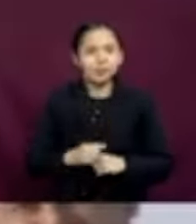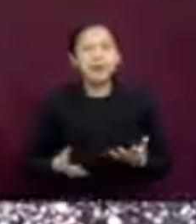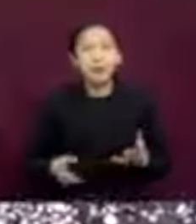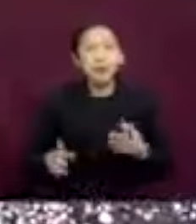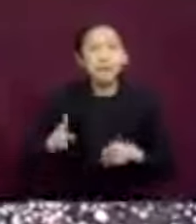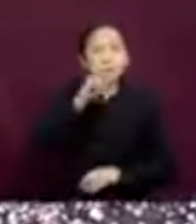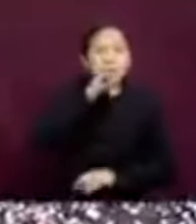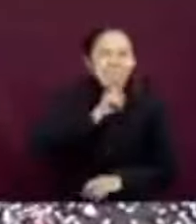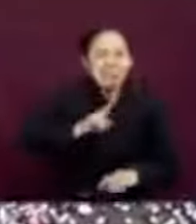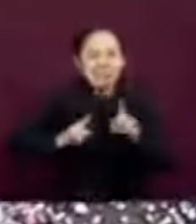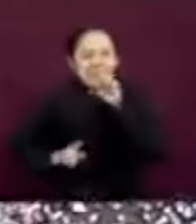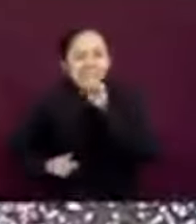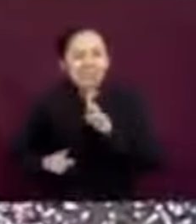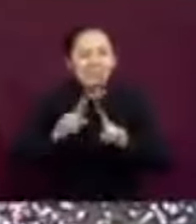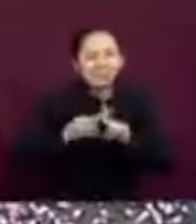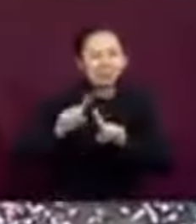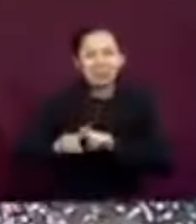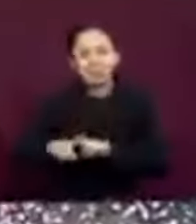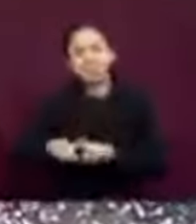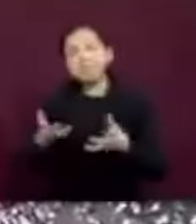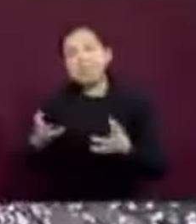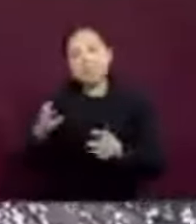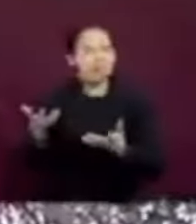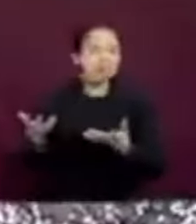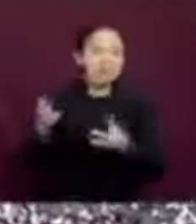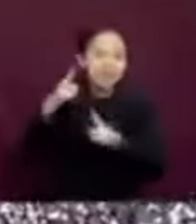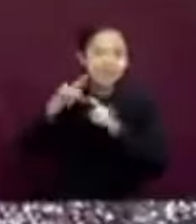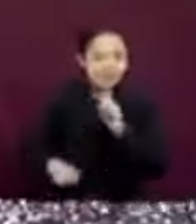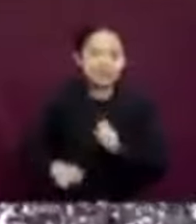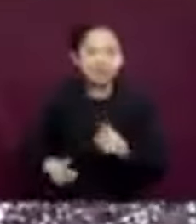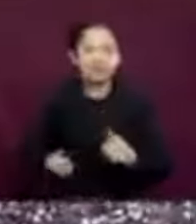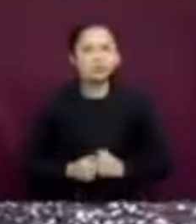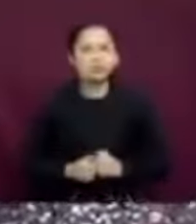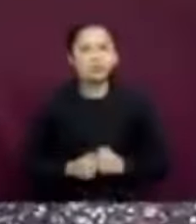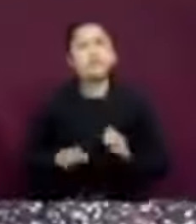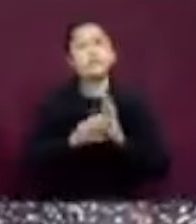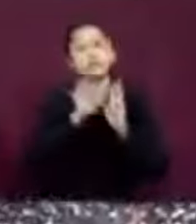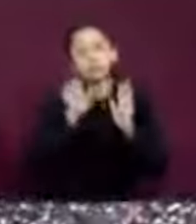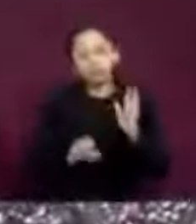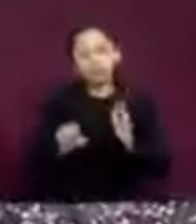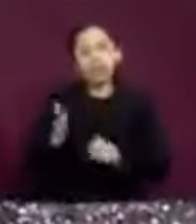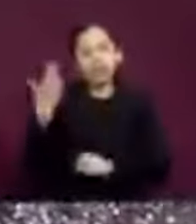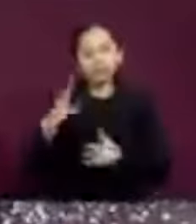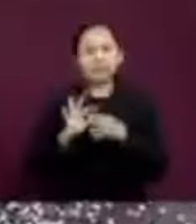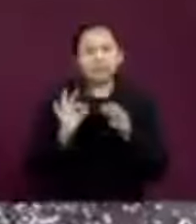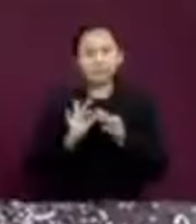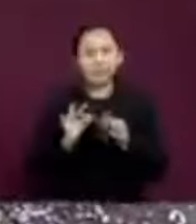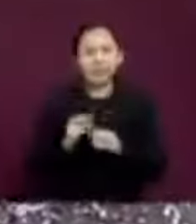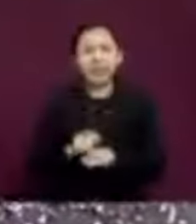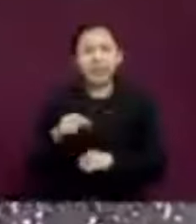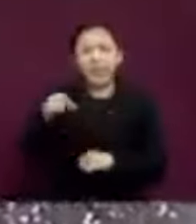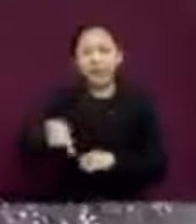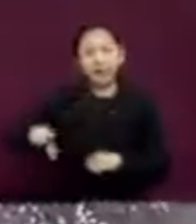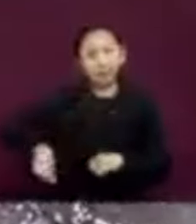mujeres por ejemplo quienes tengan de 60 a 64 años recibirán bimestralmente la mitad de la pensión que se les da a los